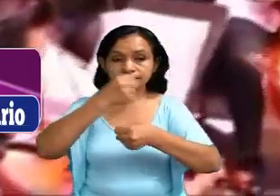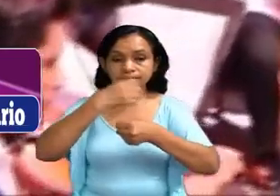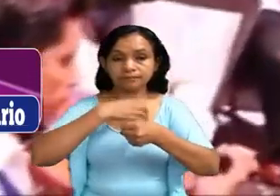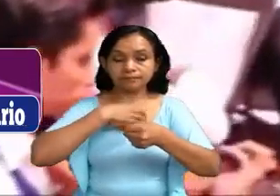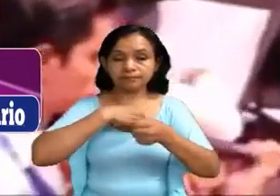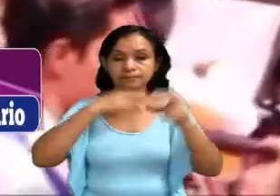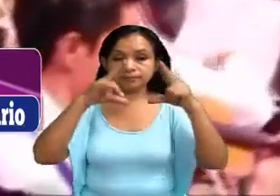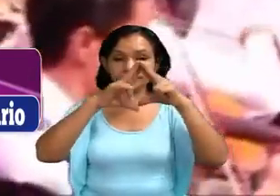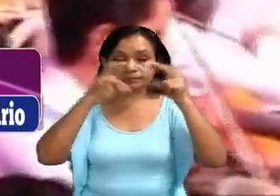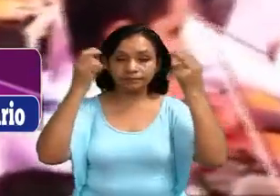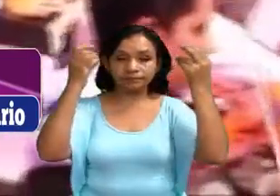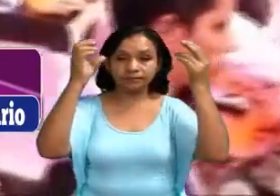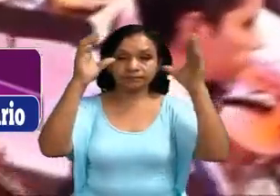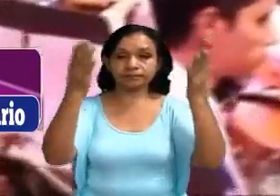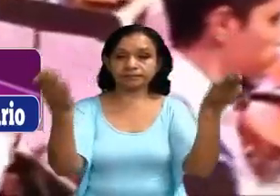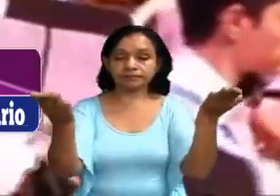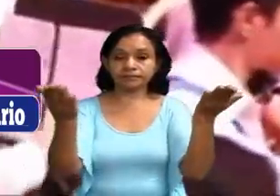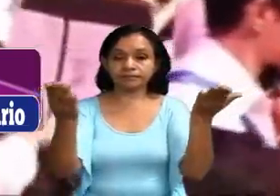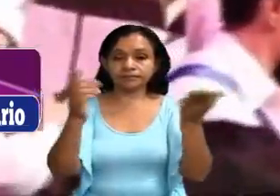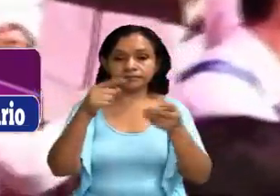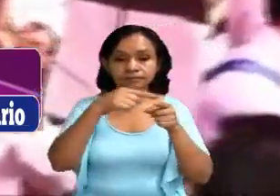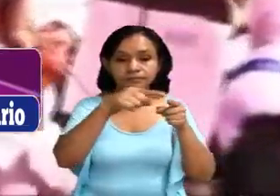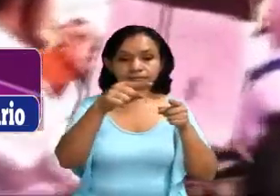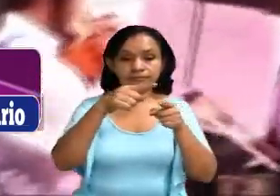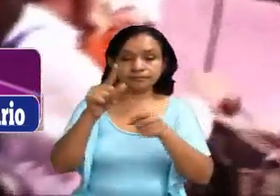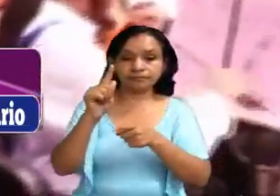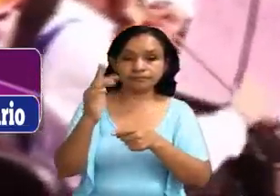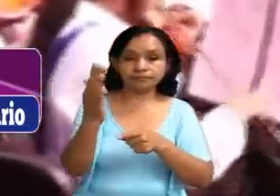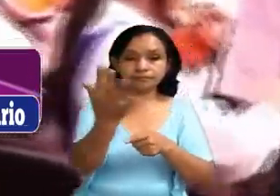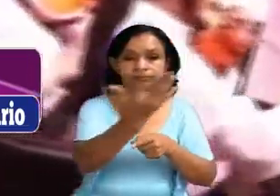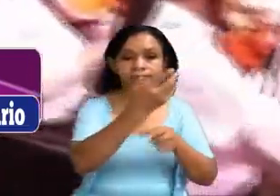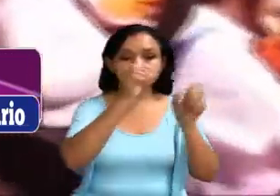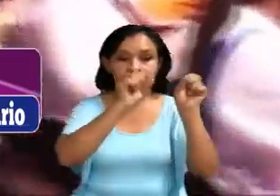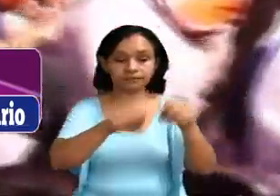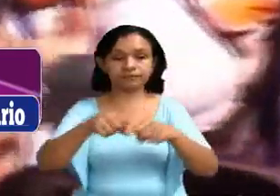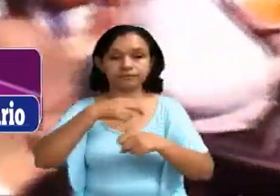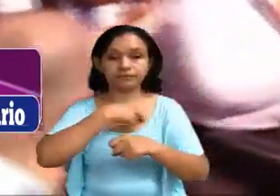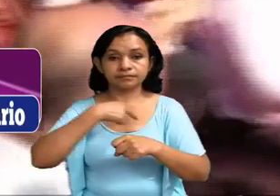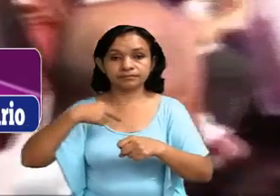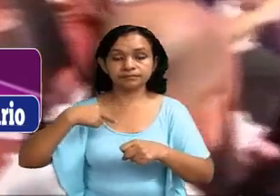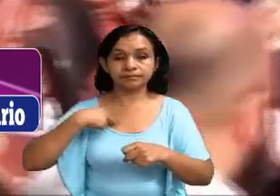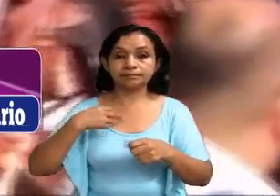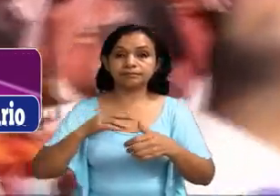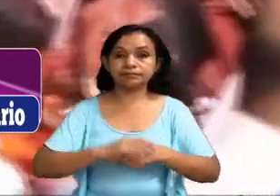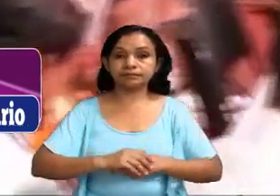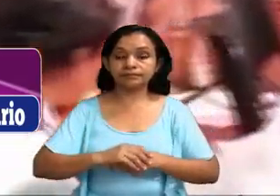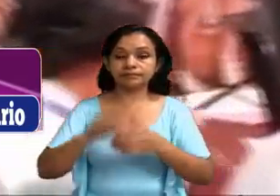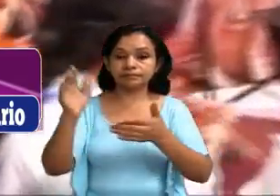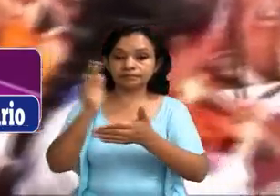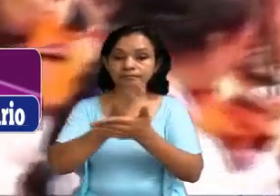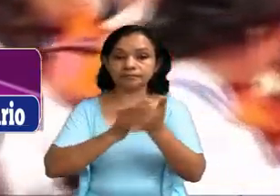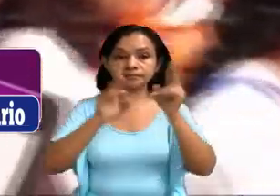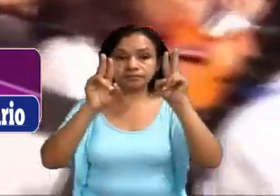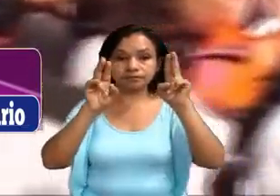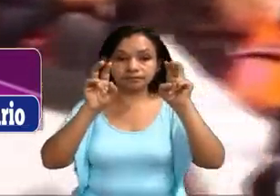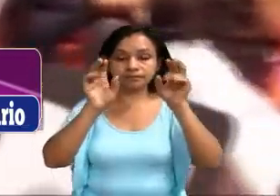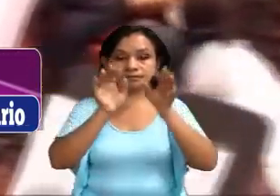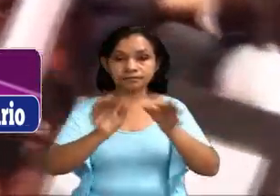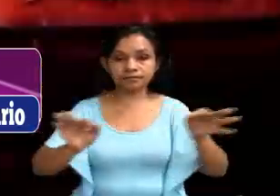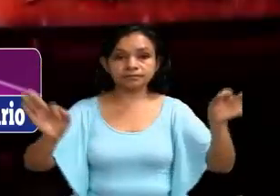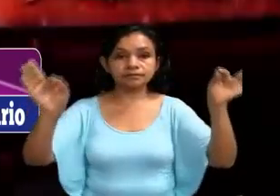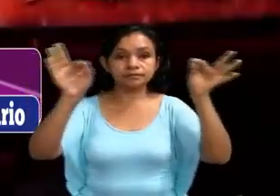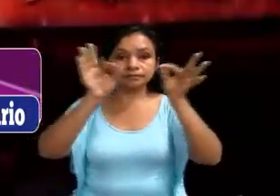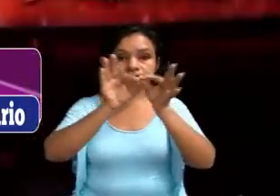no solamente en los municipios, sino en todo lo que podamos hacer. Sin duda alguna, aspectos muy importantes y vitales dentro